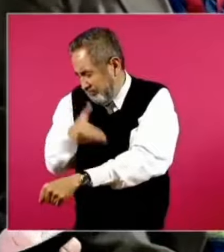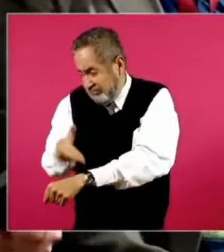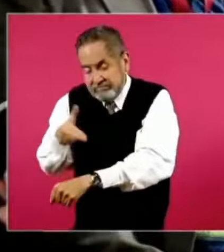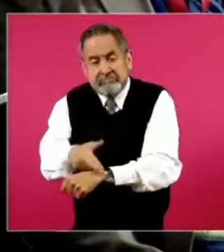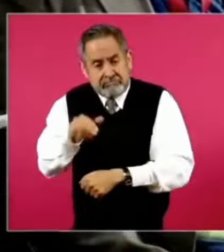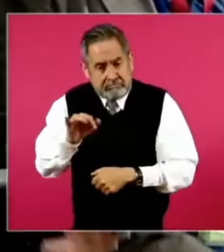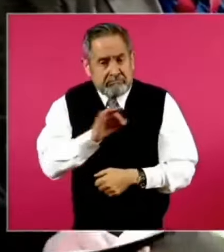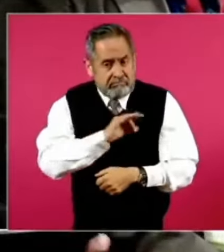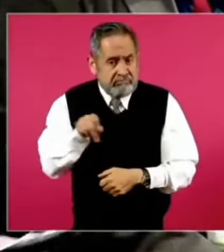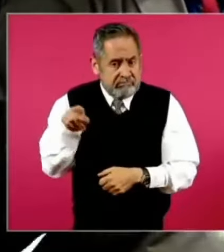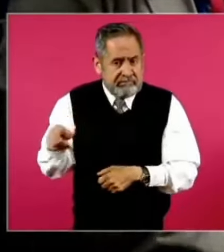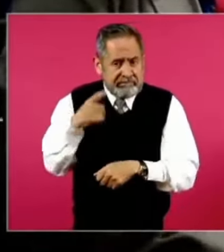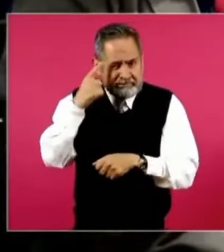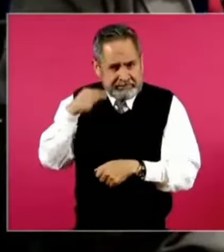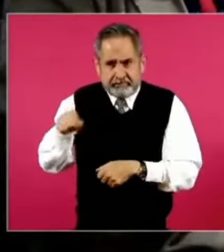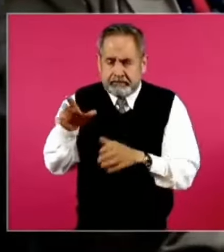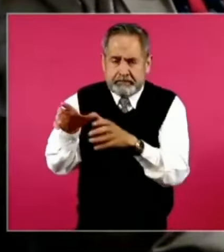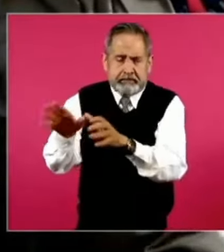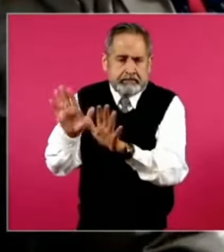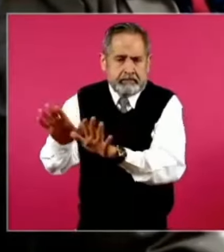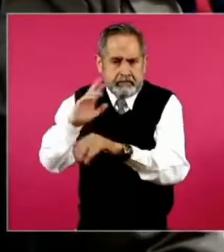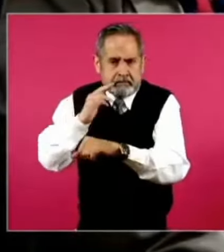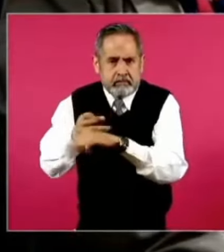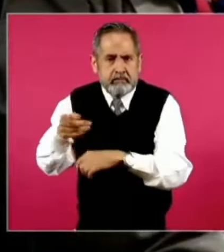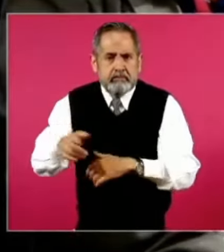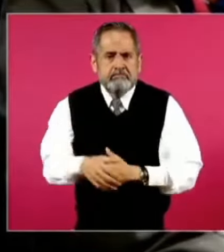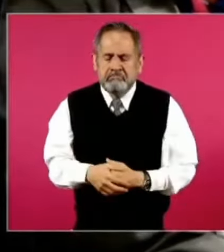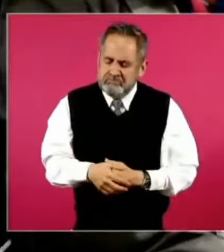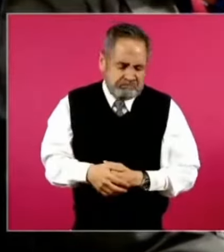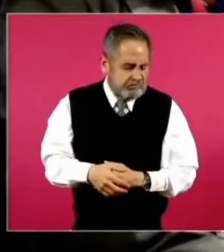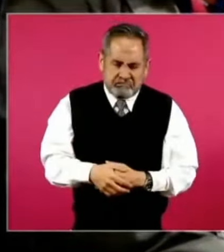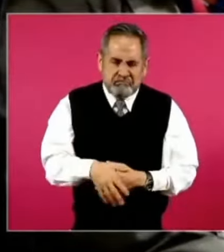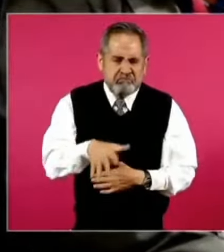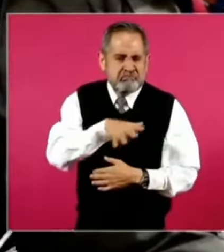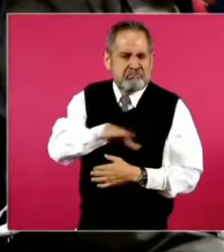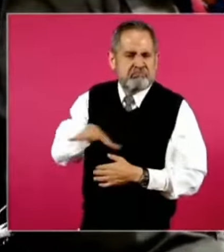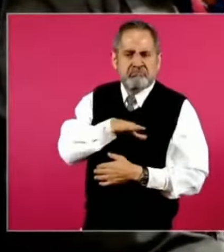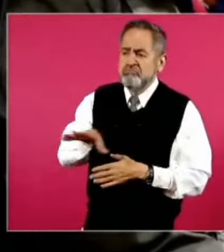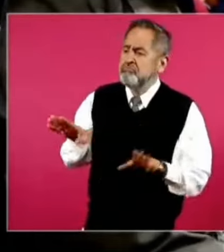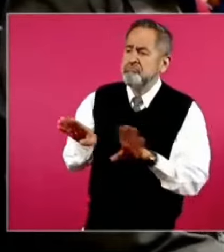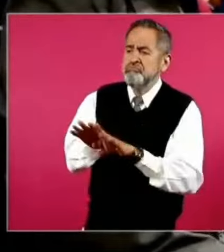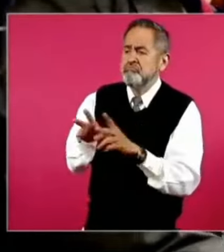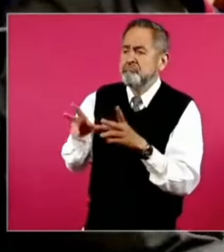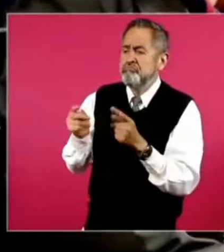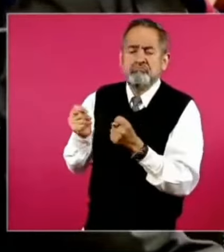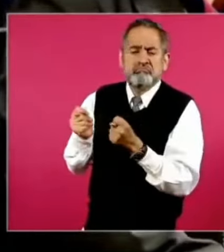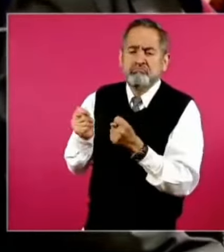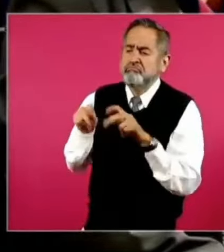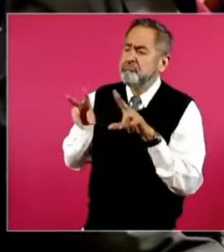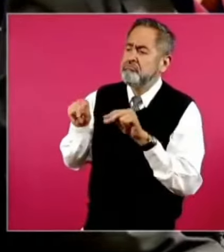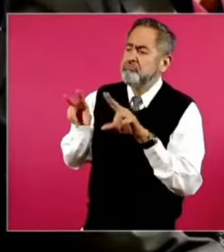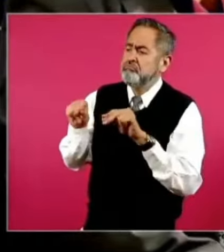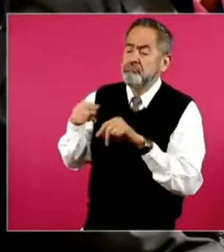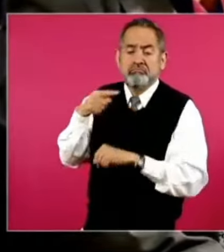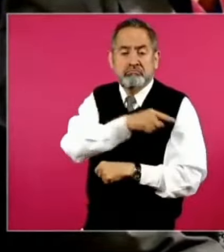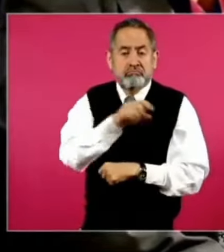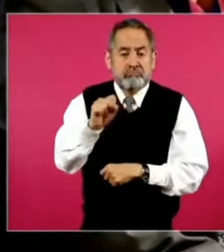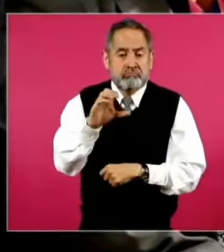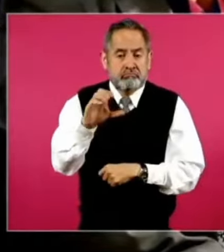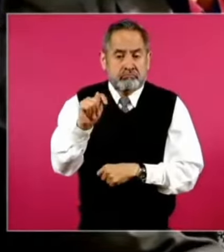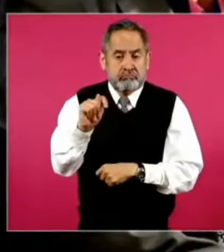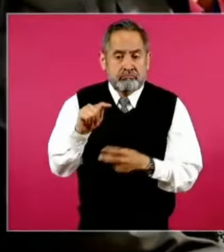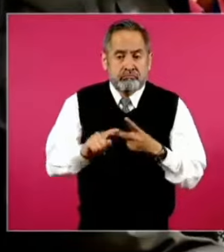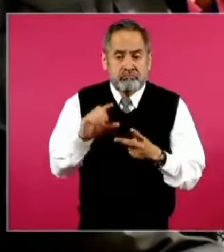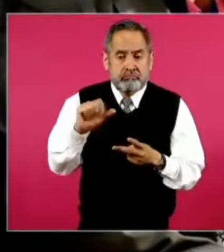estaba en la parte de ellos. Se topan con CAPUFE y Secretaría de Comunicaciones y